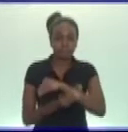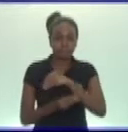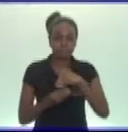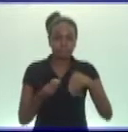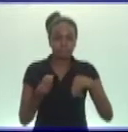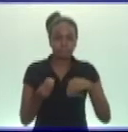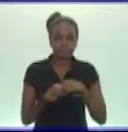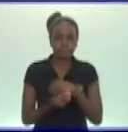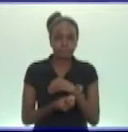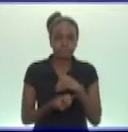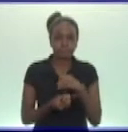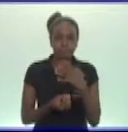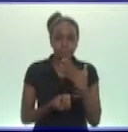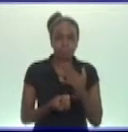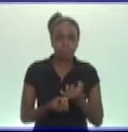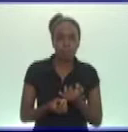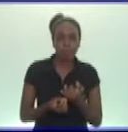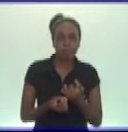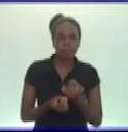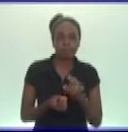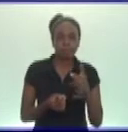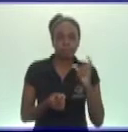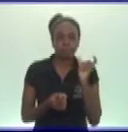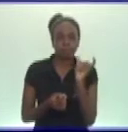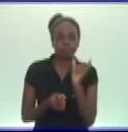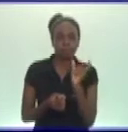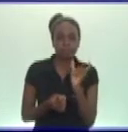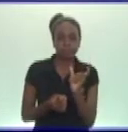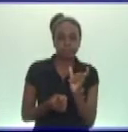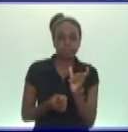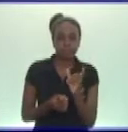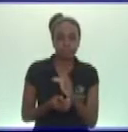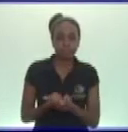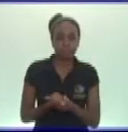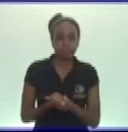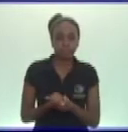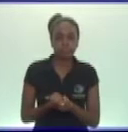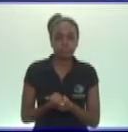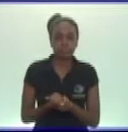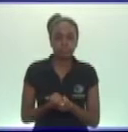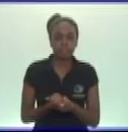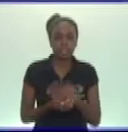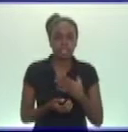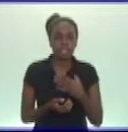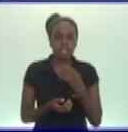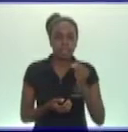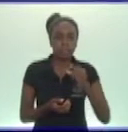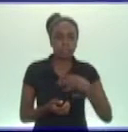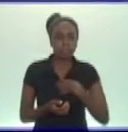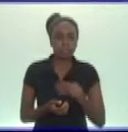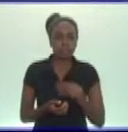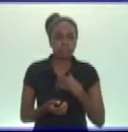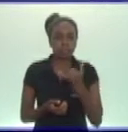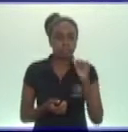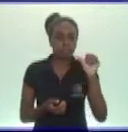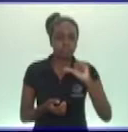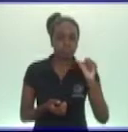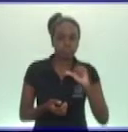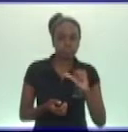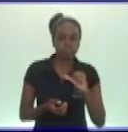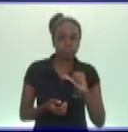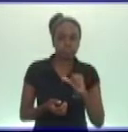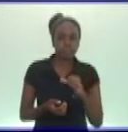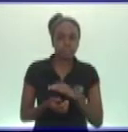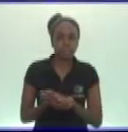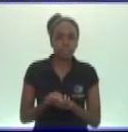precisamente malintencionado. Un adversario con que tiene malas intenciones es un adversario